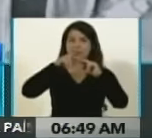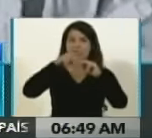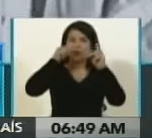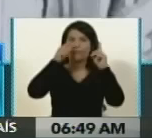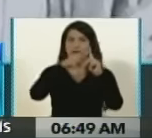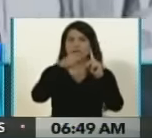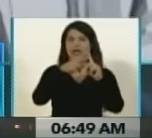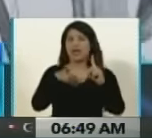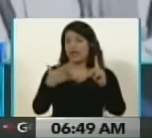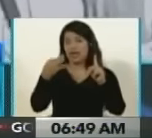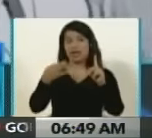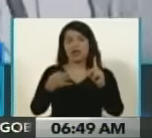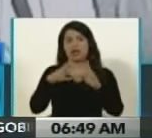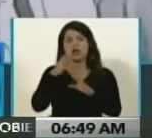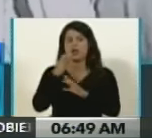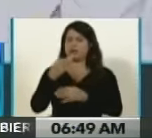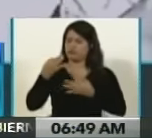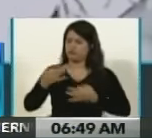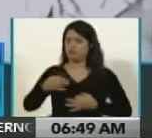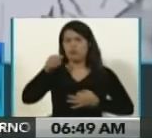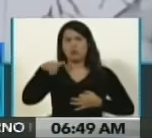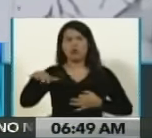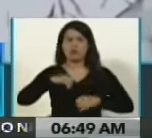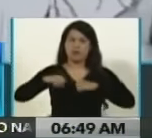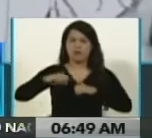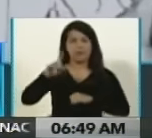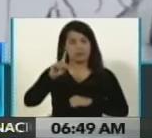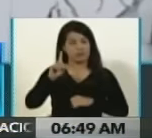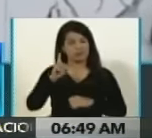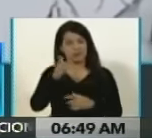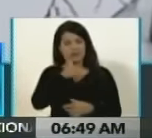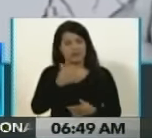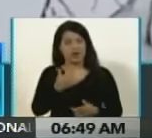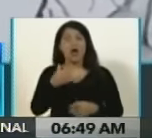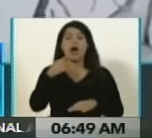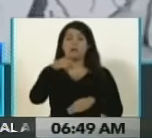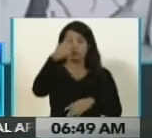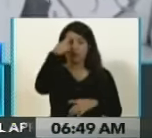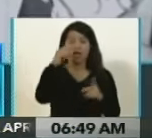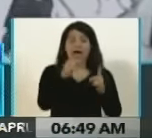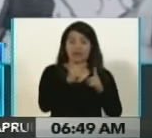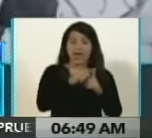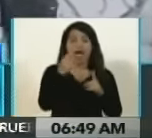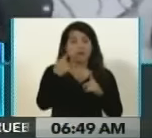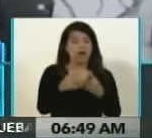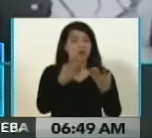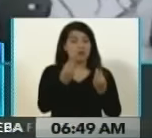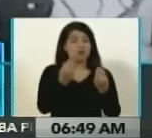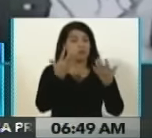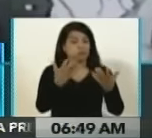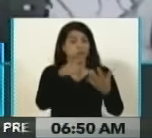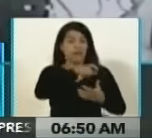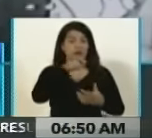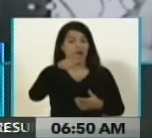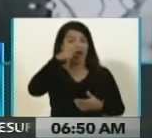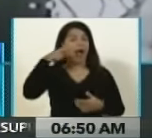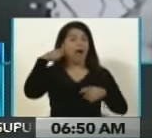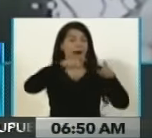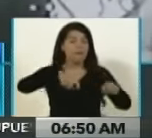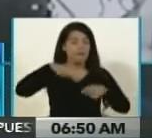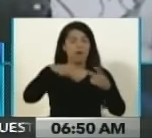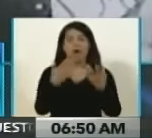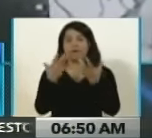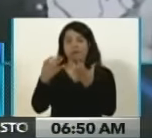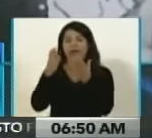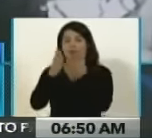Acción Democrática tenía un importante movimiento sindical en la clandestinidad, un importante movimiento campesino,